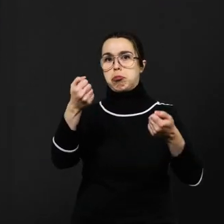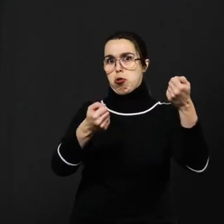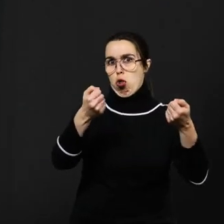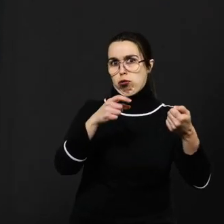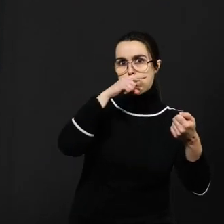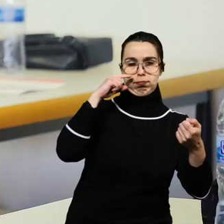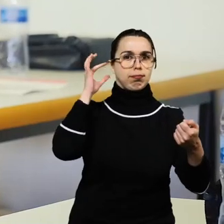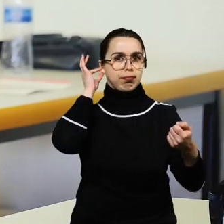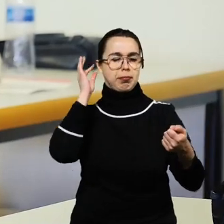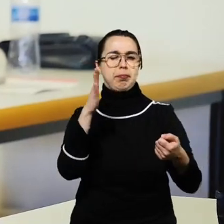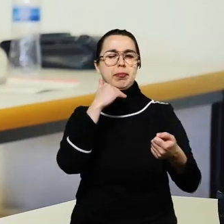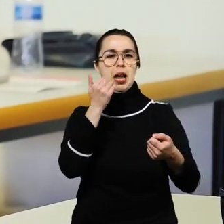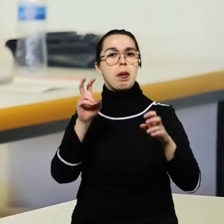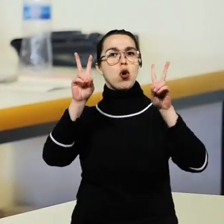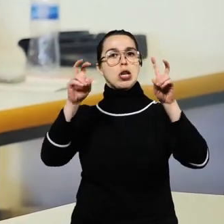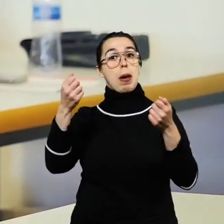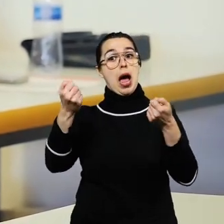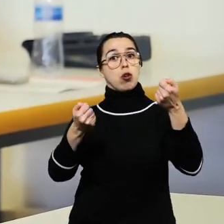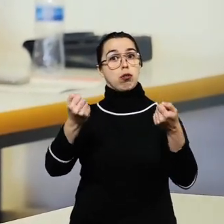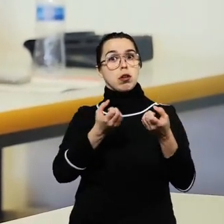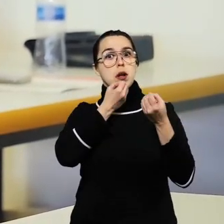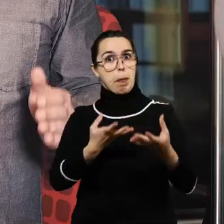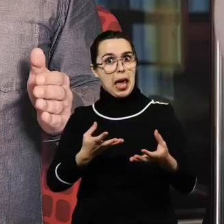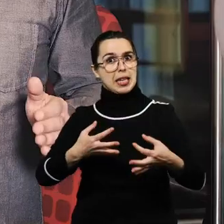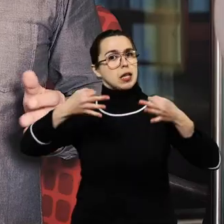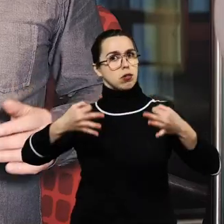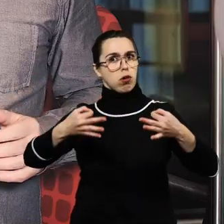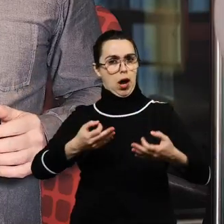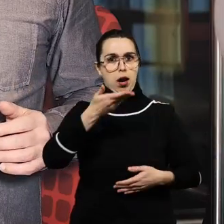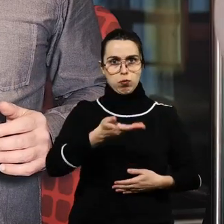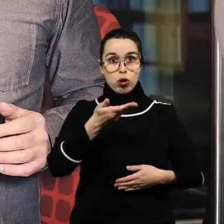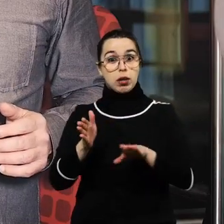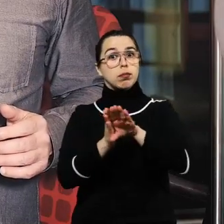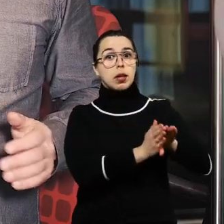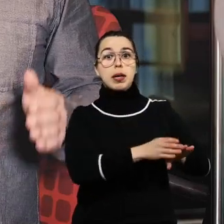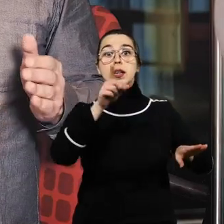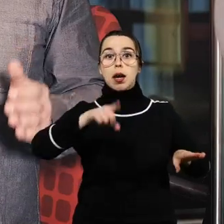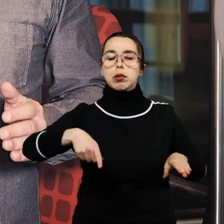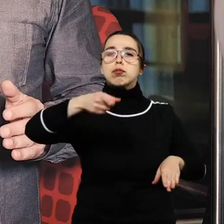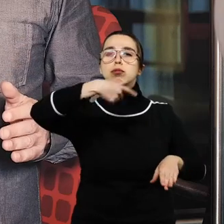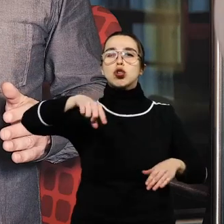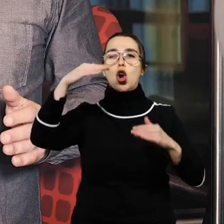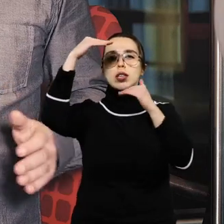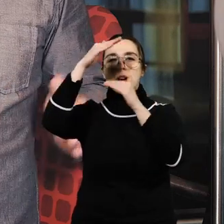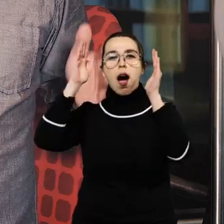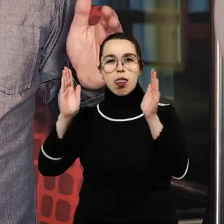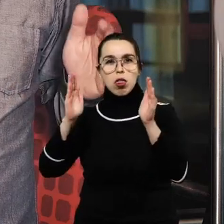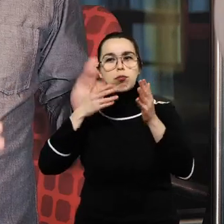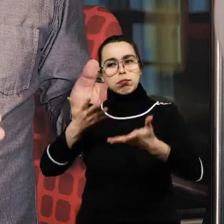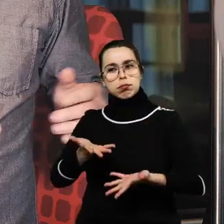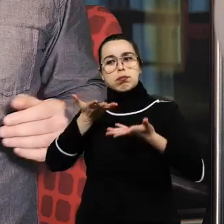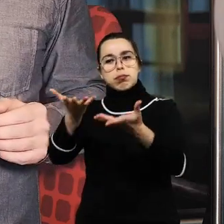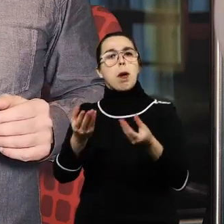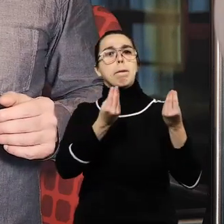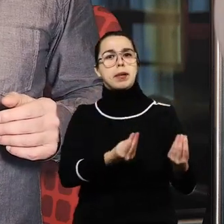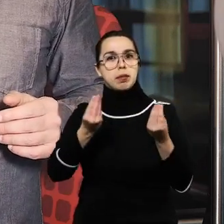TMB sabemos que más allá de la seguridad en la conducción, el rol principal de un buen profesional es la experiencia del cliente y la atención